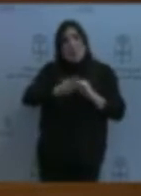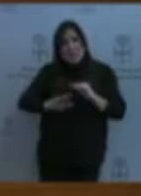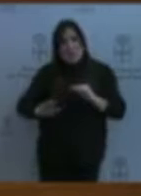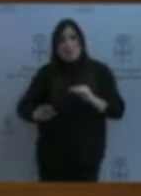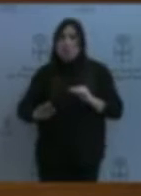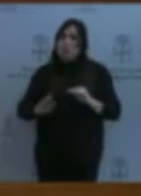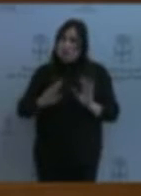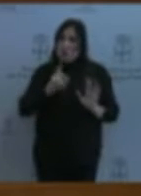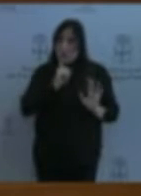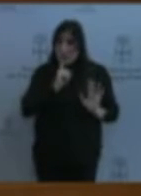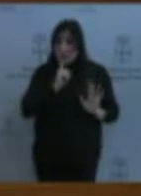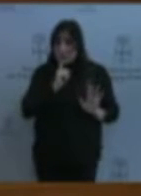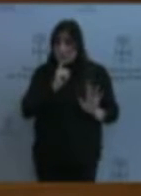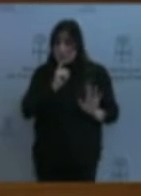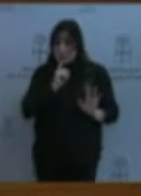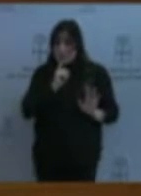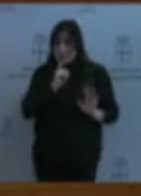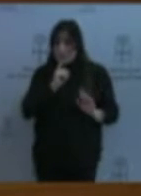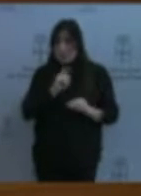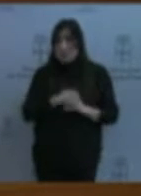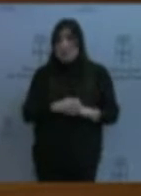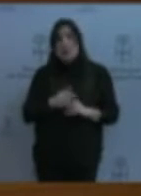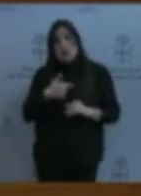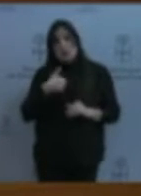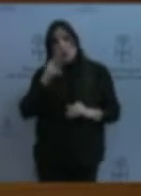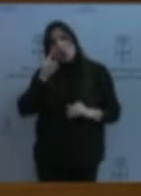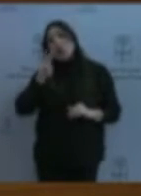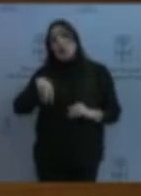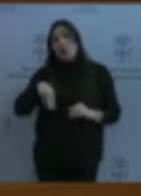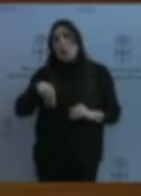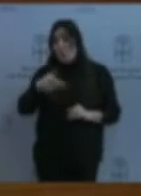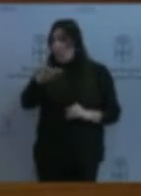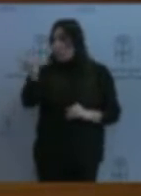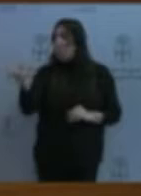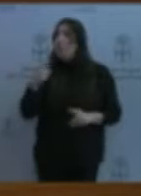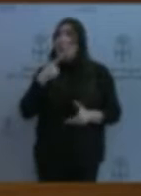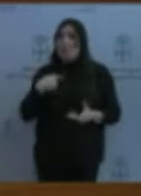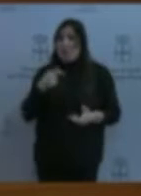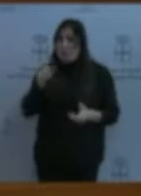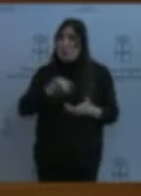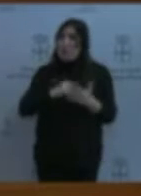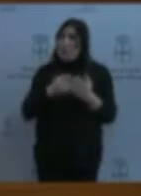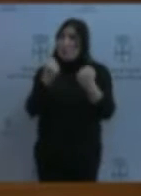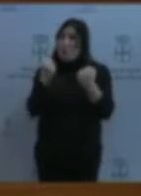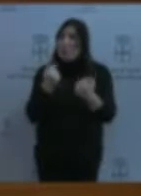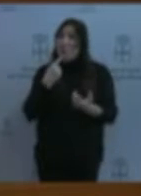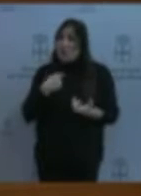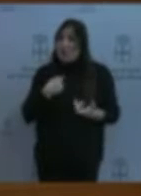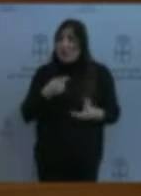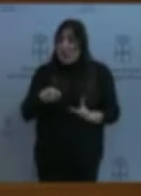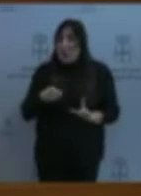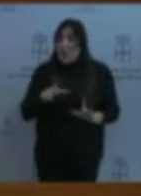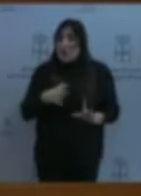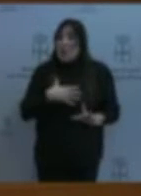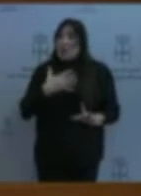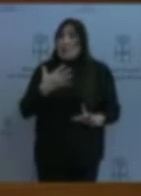donde reconozco, y así me lo dicen también los técnicos, que es posible que no se hayan identificado todos